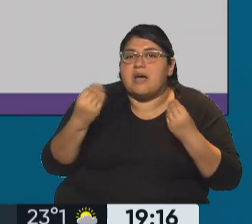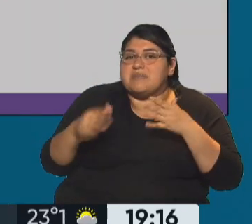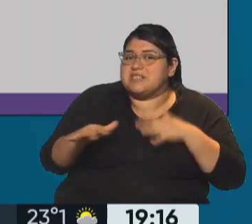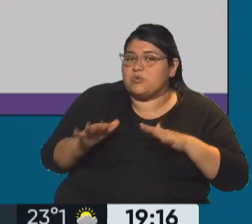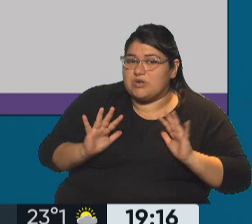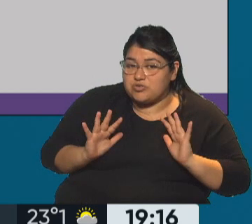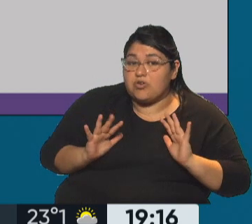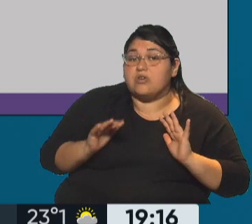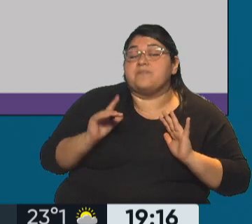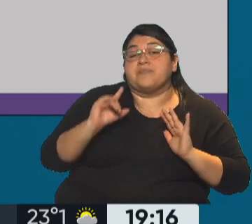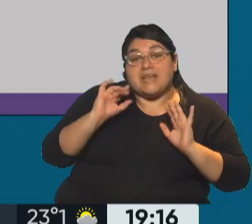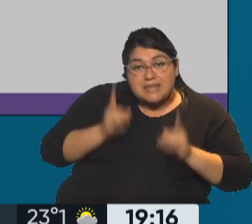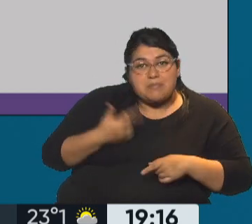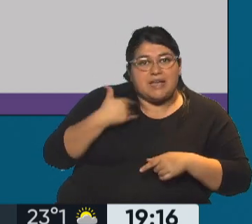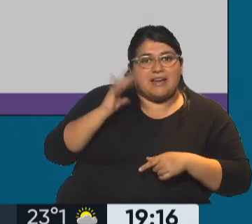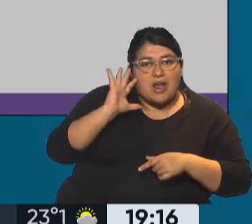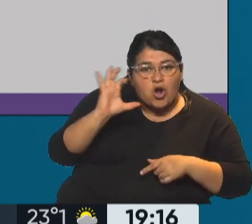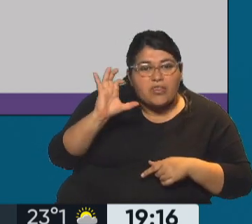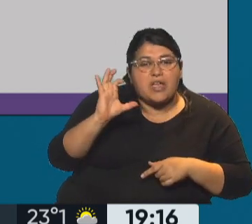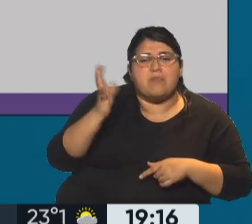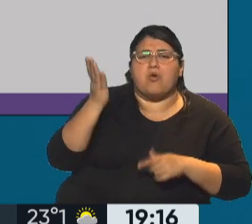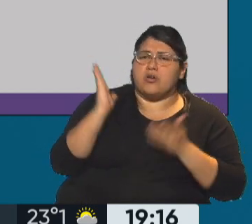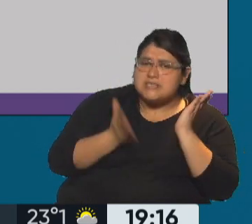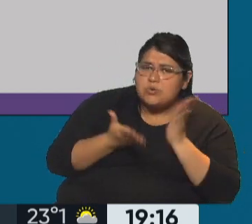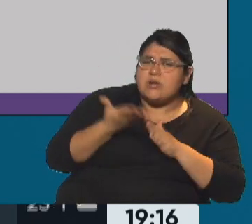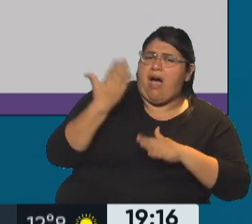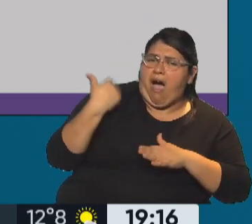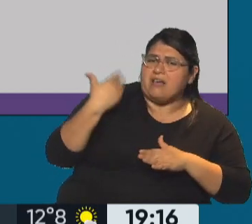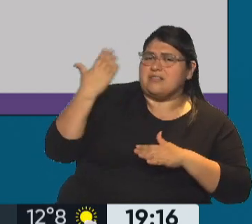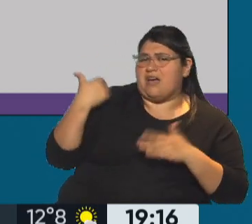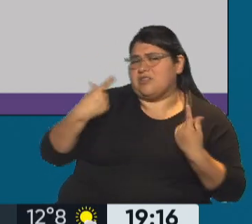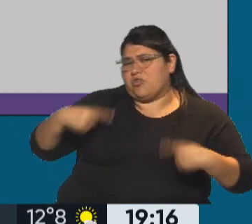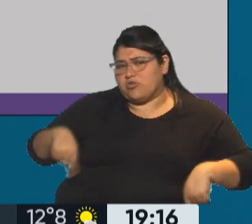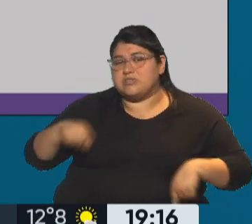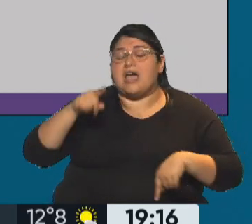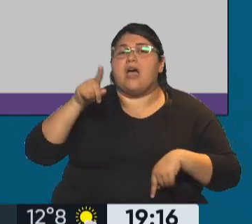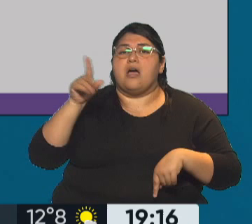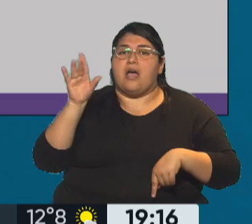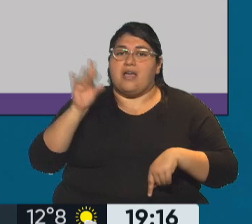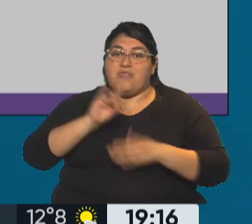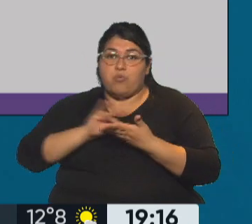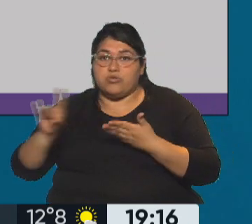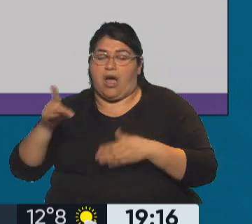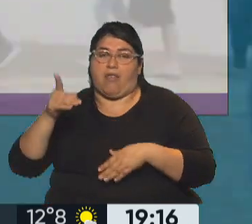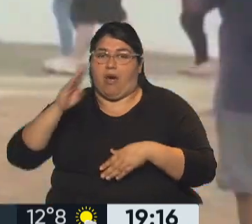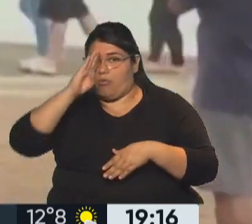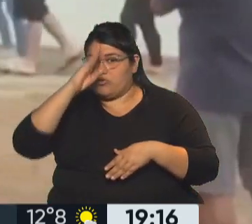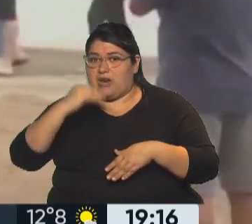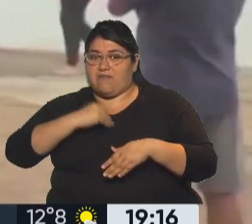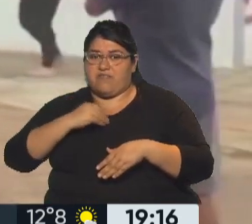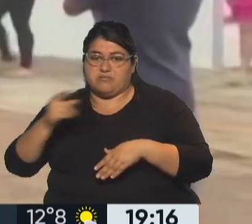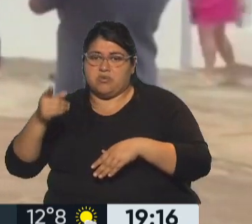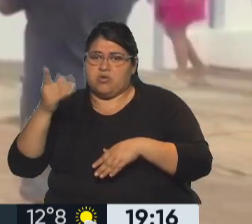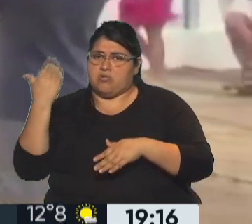porque también recordemos que se han dado episodios de violencia las últimas horas con una diputada porcentalista y también bueno ciertos